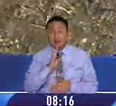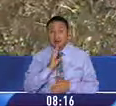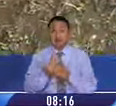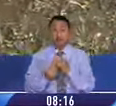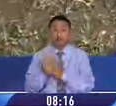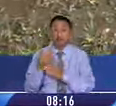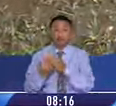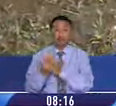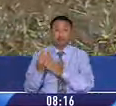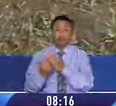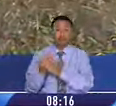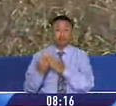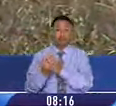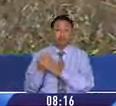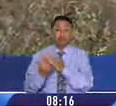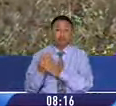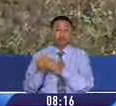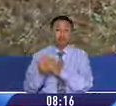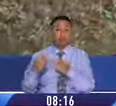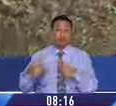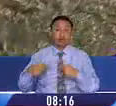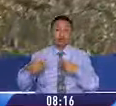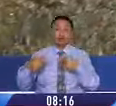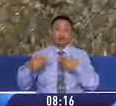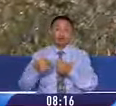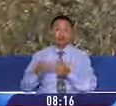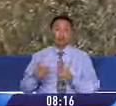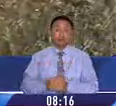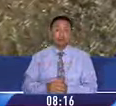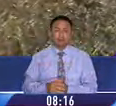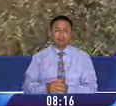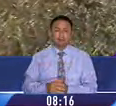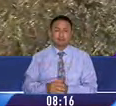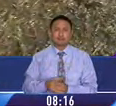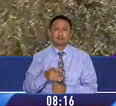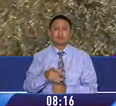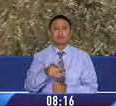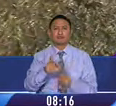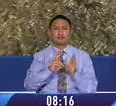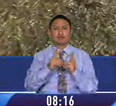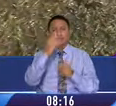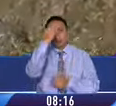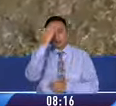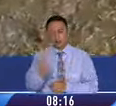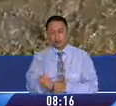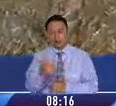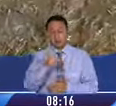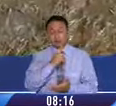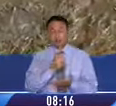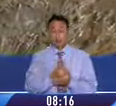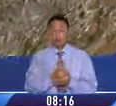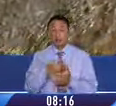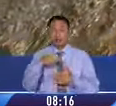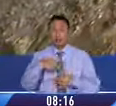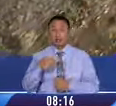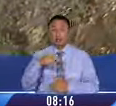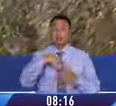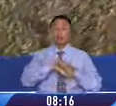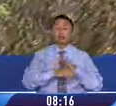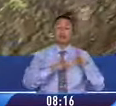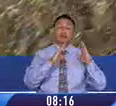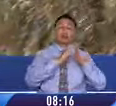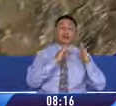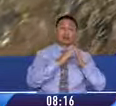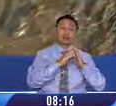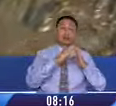litros de agua que se desperdician a diario y sobre todo ustedes de mi vecina, muy buenos días, también me decían que ya la humedad en sus viviendas, es decir,